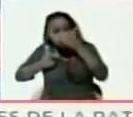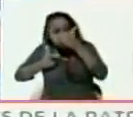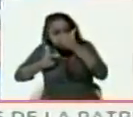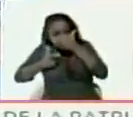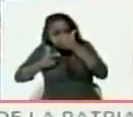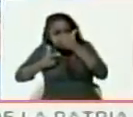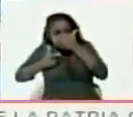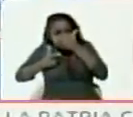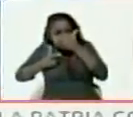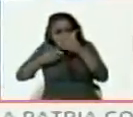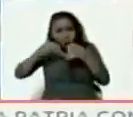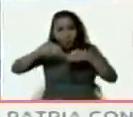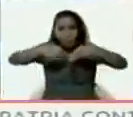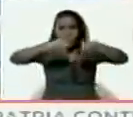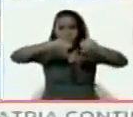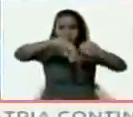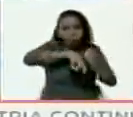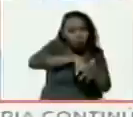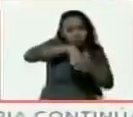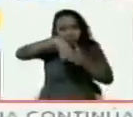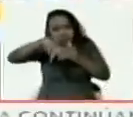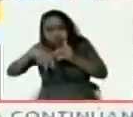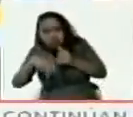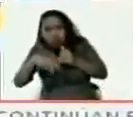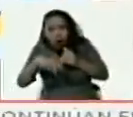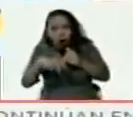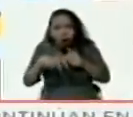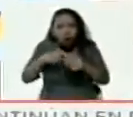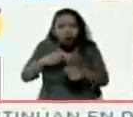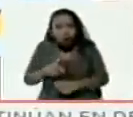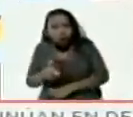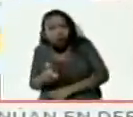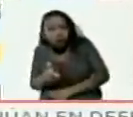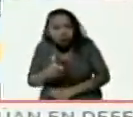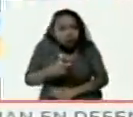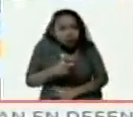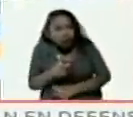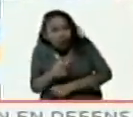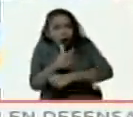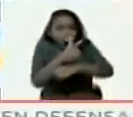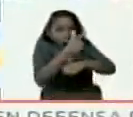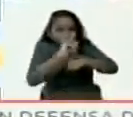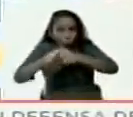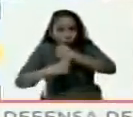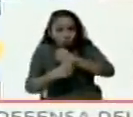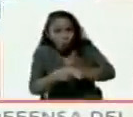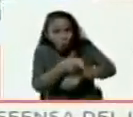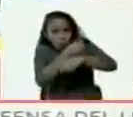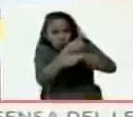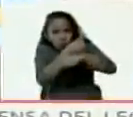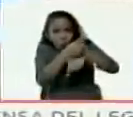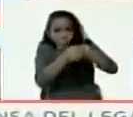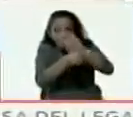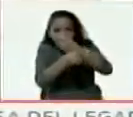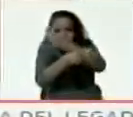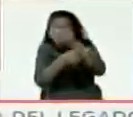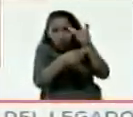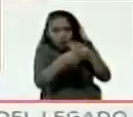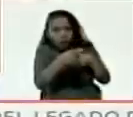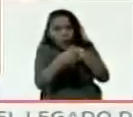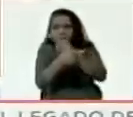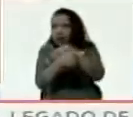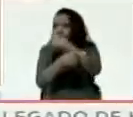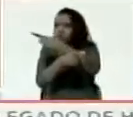Se baja de una motocicleta, hace amago de que está apuntando a Juan Guaidó y a otras personas, y las demás están